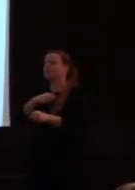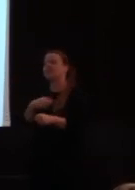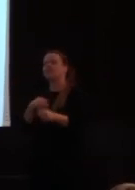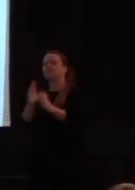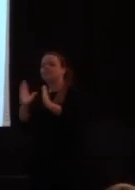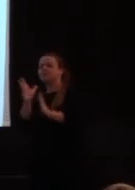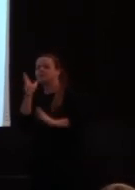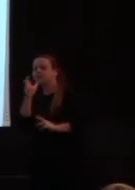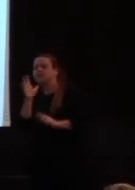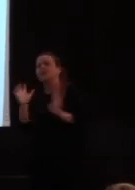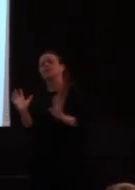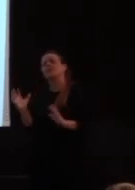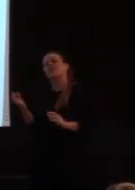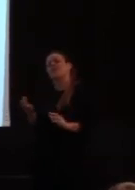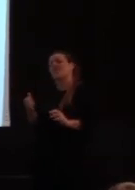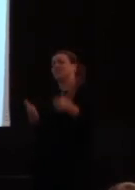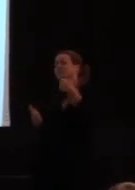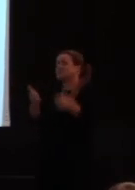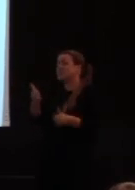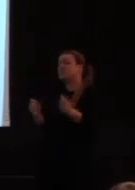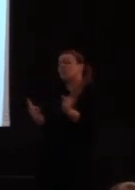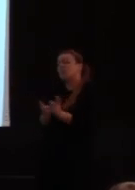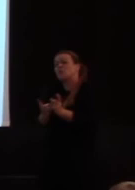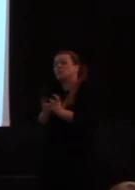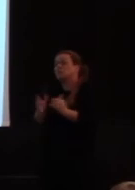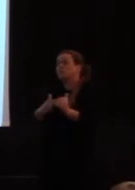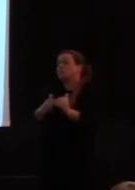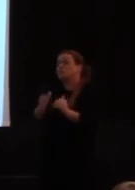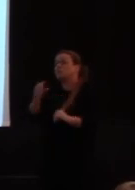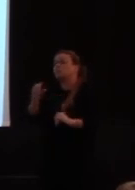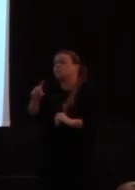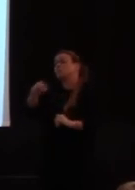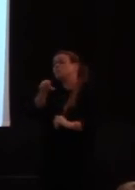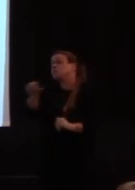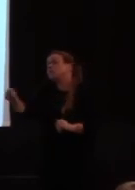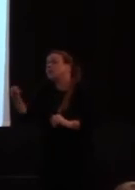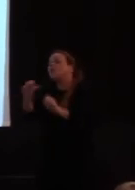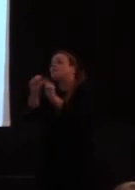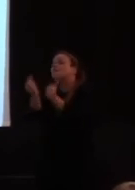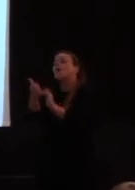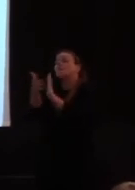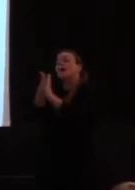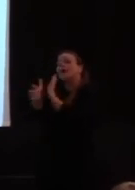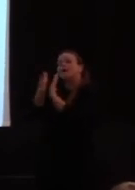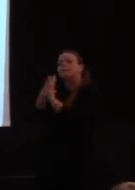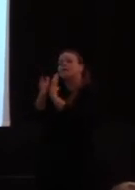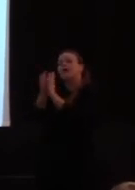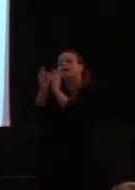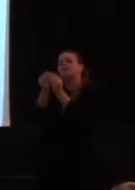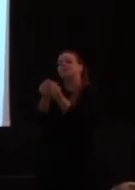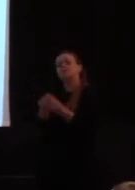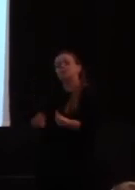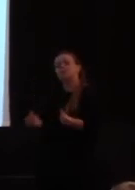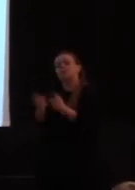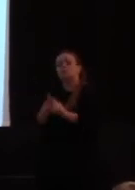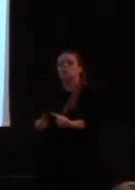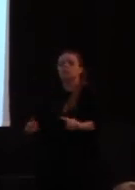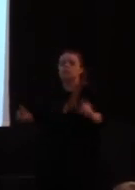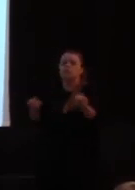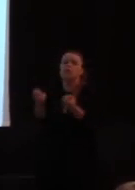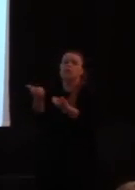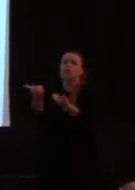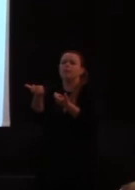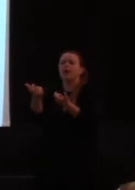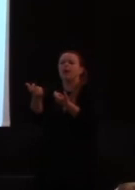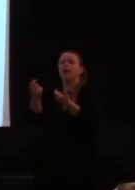tendríamos que hacer un examen, aunque sea cortito, la semana que viene. Buscar estas formas de explicar de forma que sea más aceptable desde